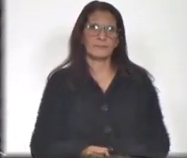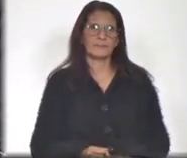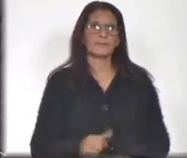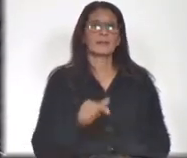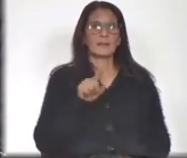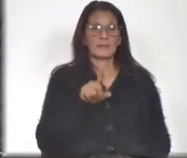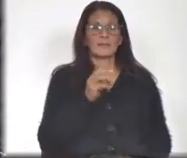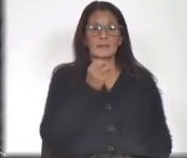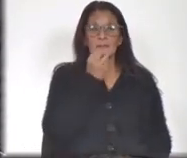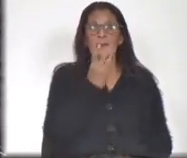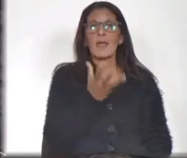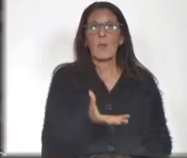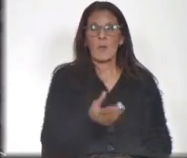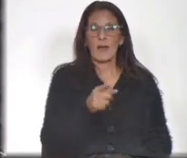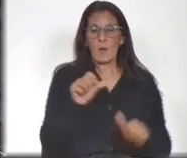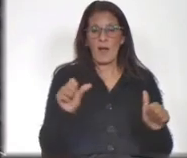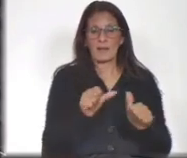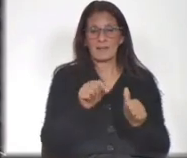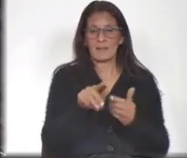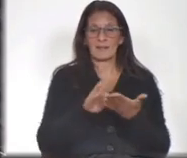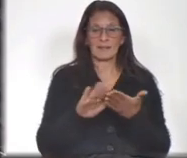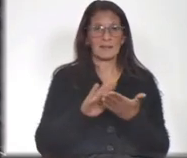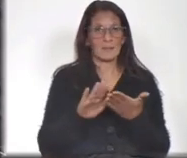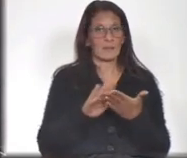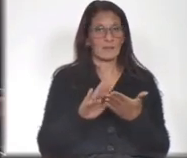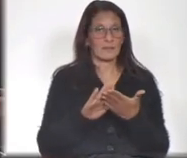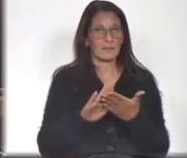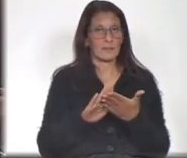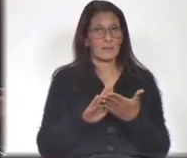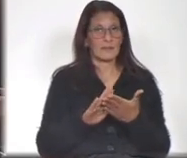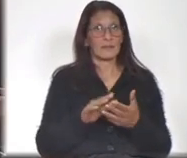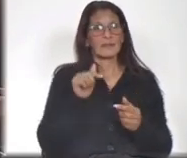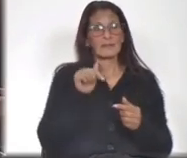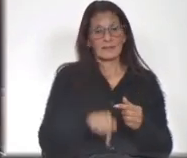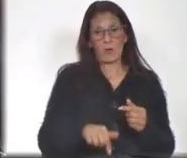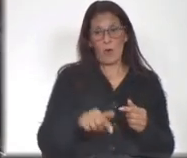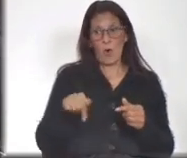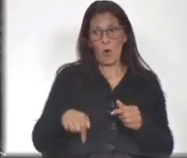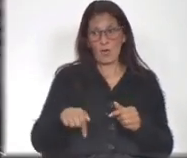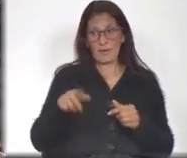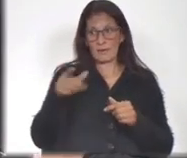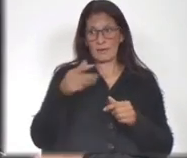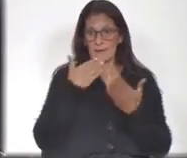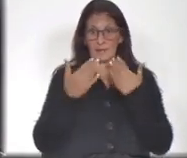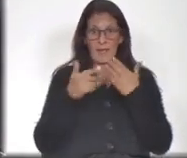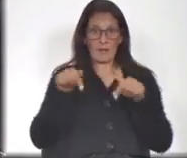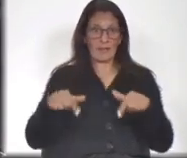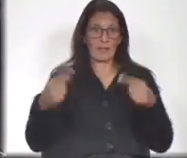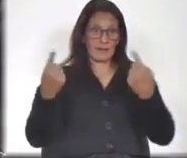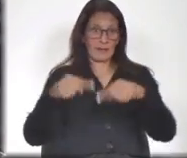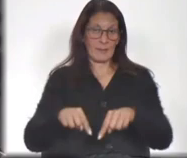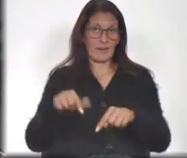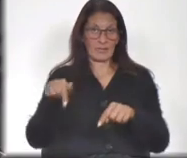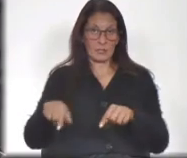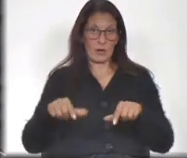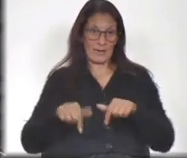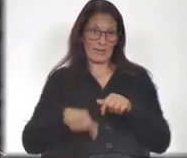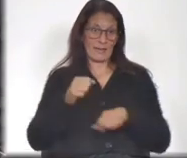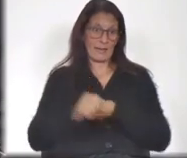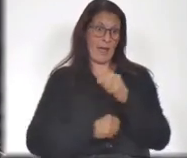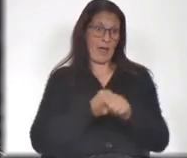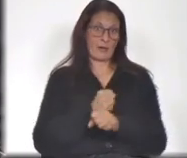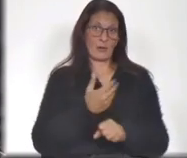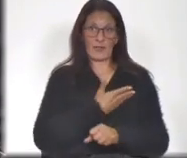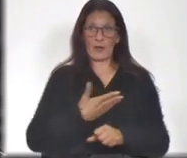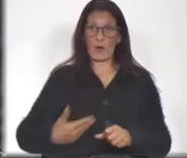Sería muy bueno entonces hacer ese repaso, ¿no? Si hoy se está atribuyendo esto a la primera interpelación en este año y pico